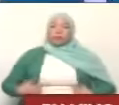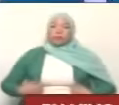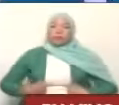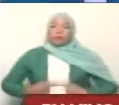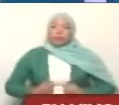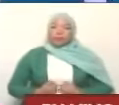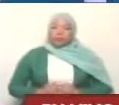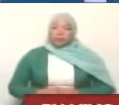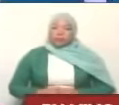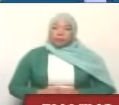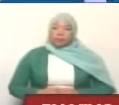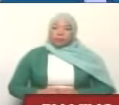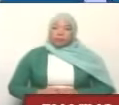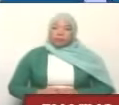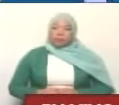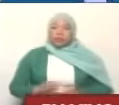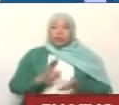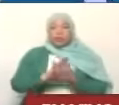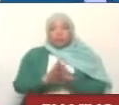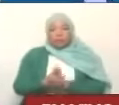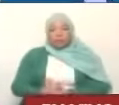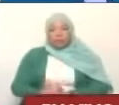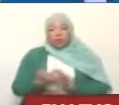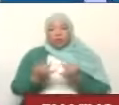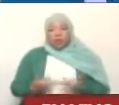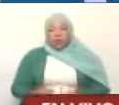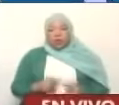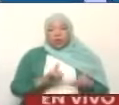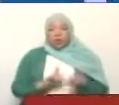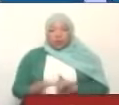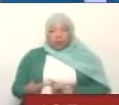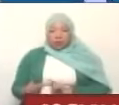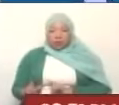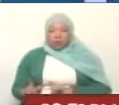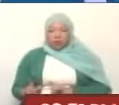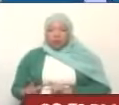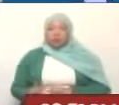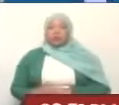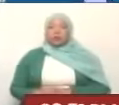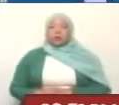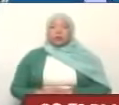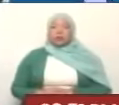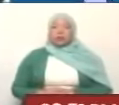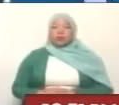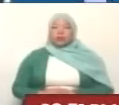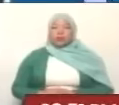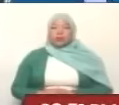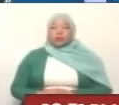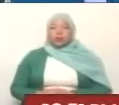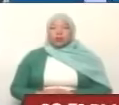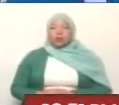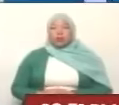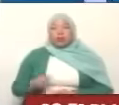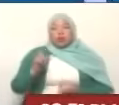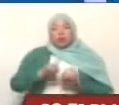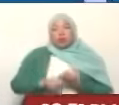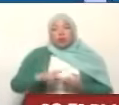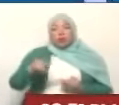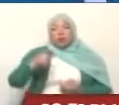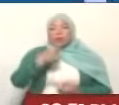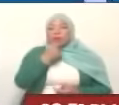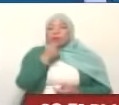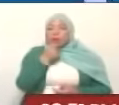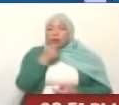Biden, basta ya, ya basta ya. También te lo... Silita, dime cómo se dice eso en